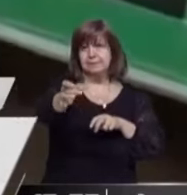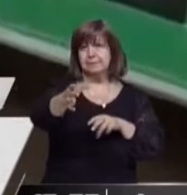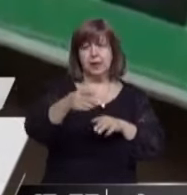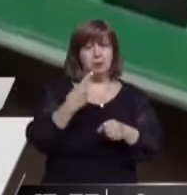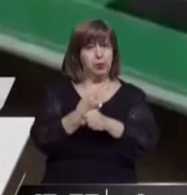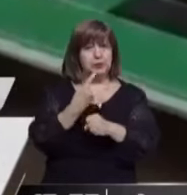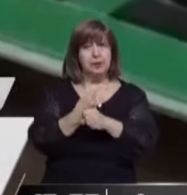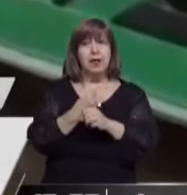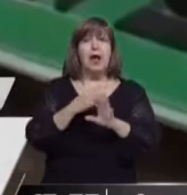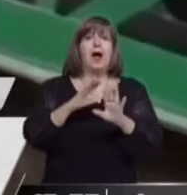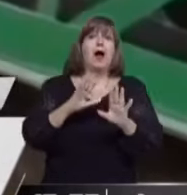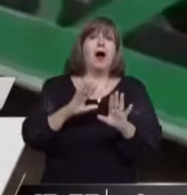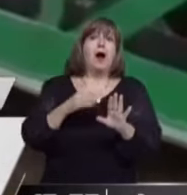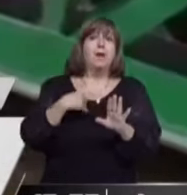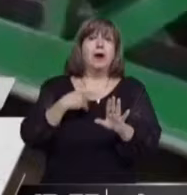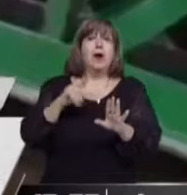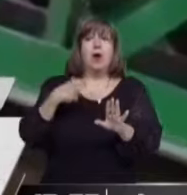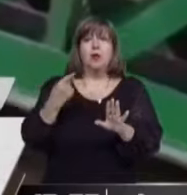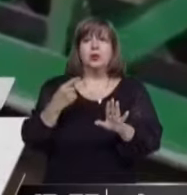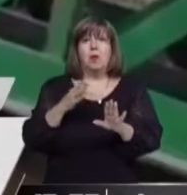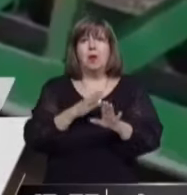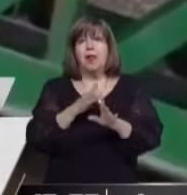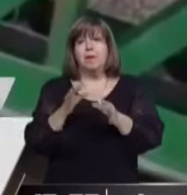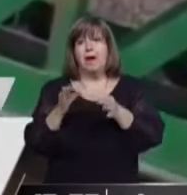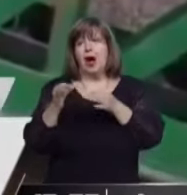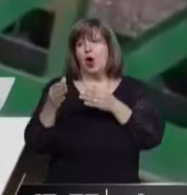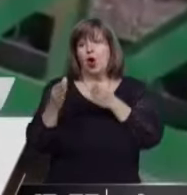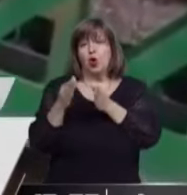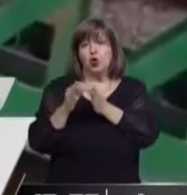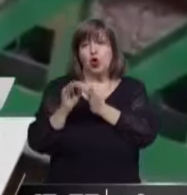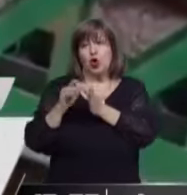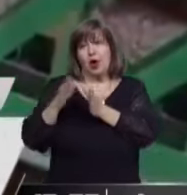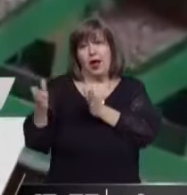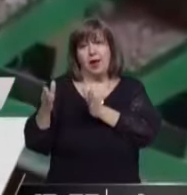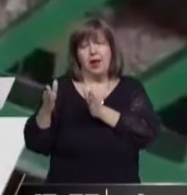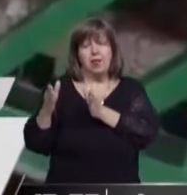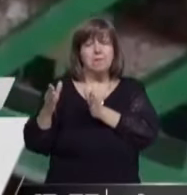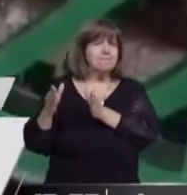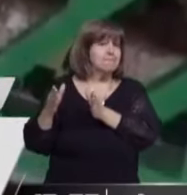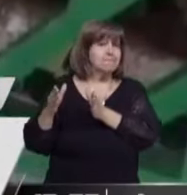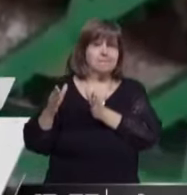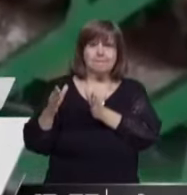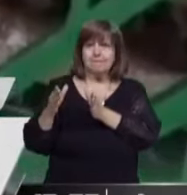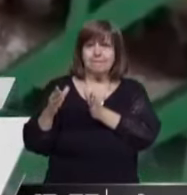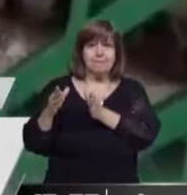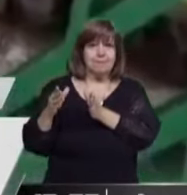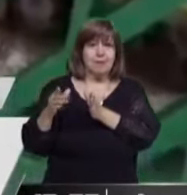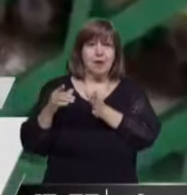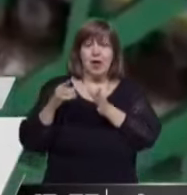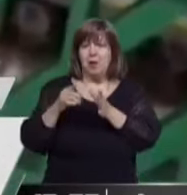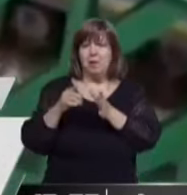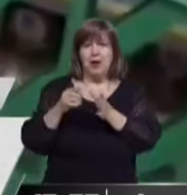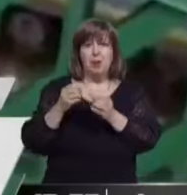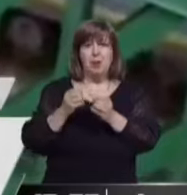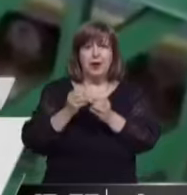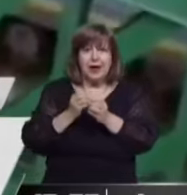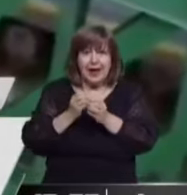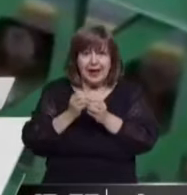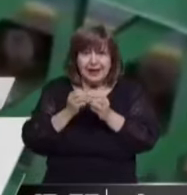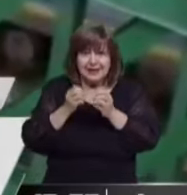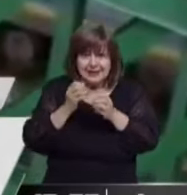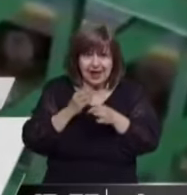próximas horas se puede habilitar algún recorrido más corto pero teniendo en cuenta que esto es prácticamente a la salida de